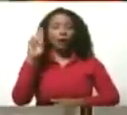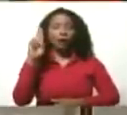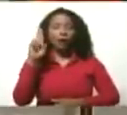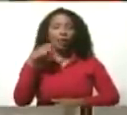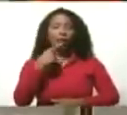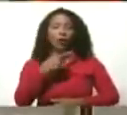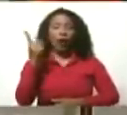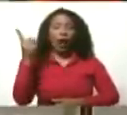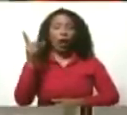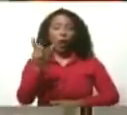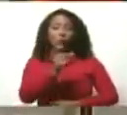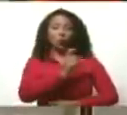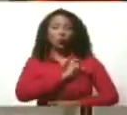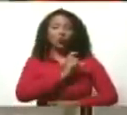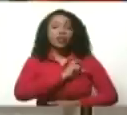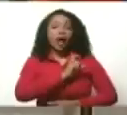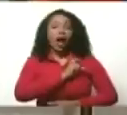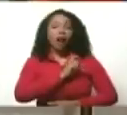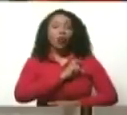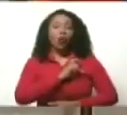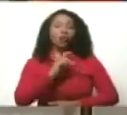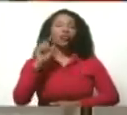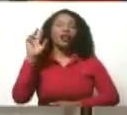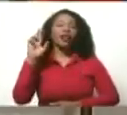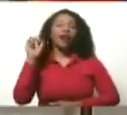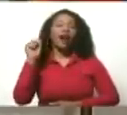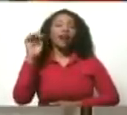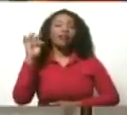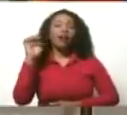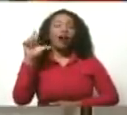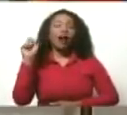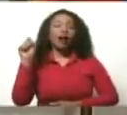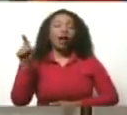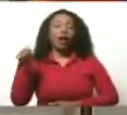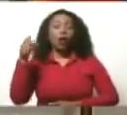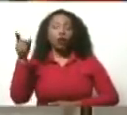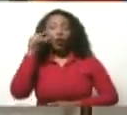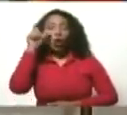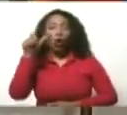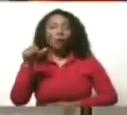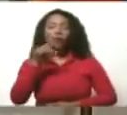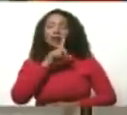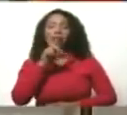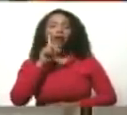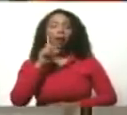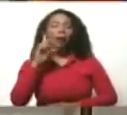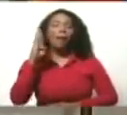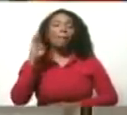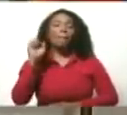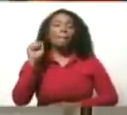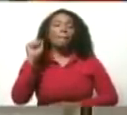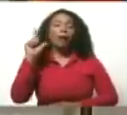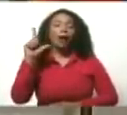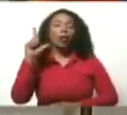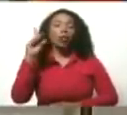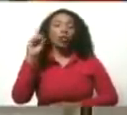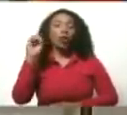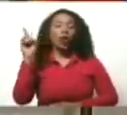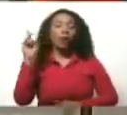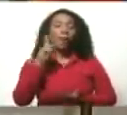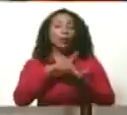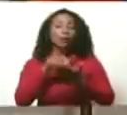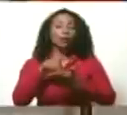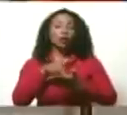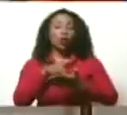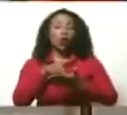reveló que el cuñado de Rafael Ramírez, un sujeto llamado Baldo Sansó, tuvo una participación determinante en